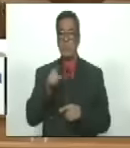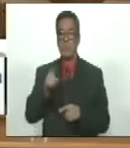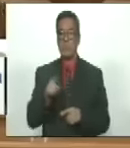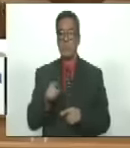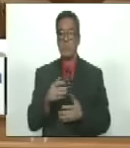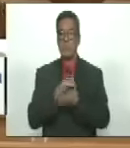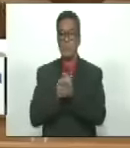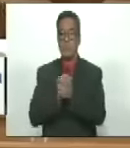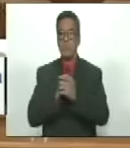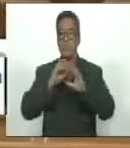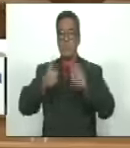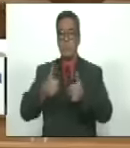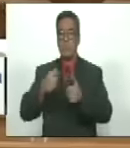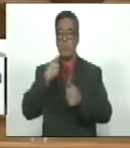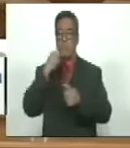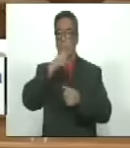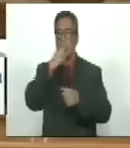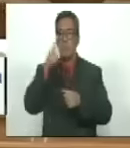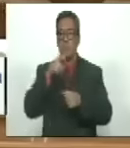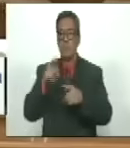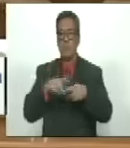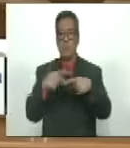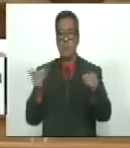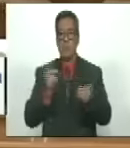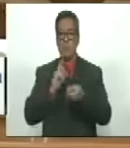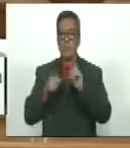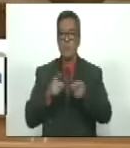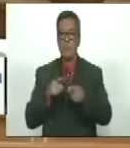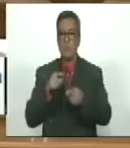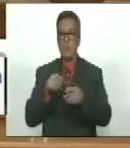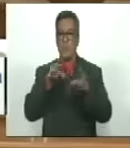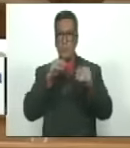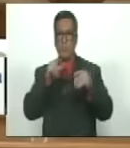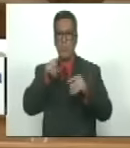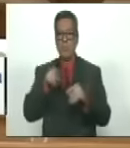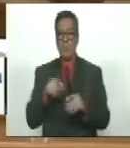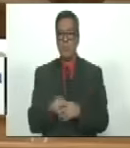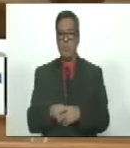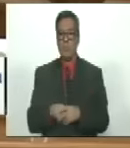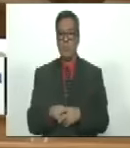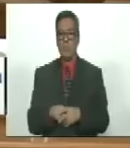de esta manera, compañeros, arranca la consulta pública. Tenemos algunas intervenciones aquí, ¿no?